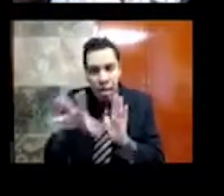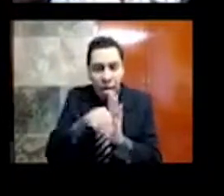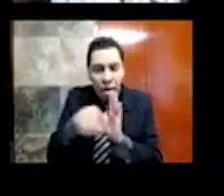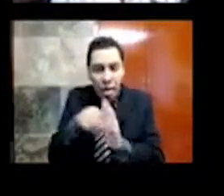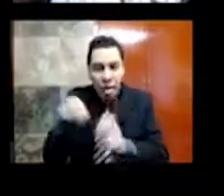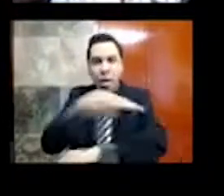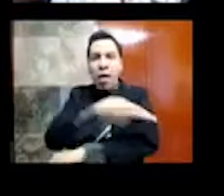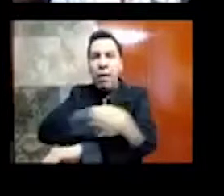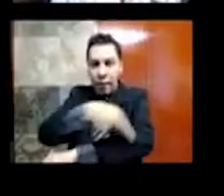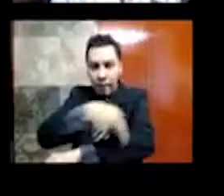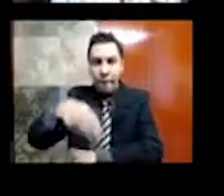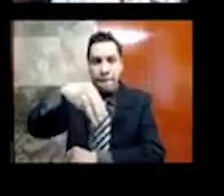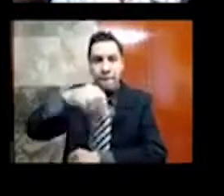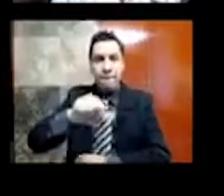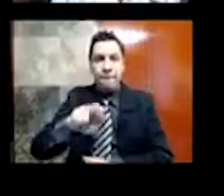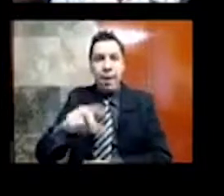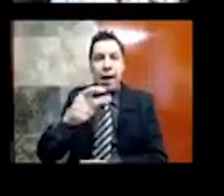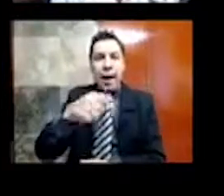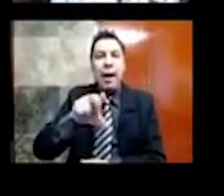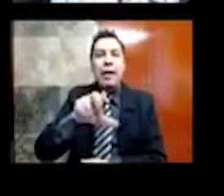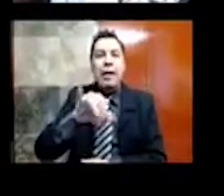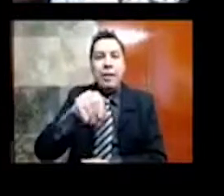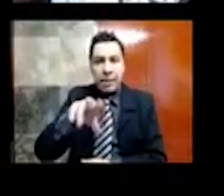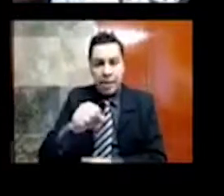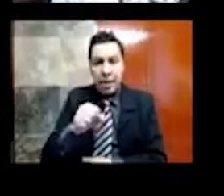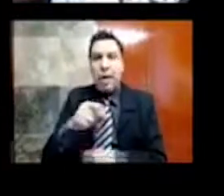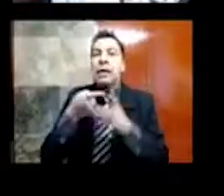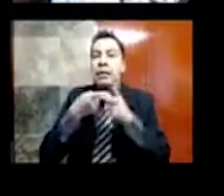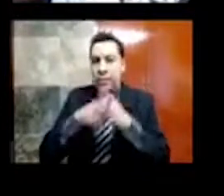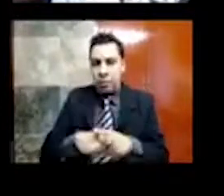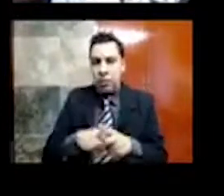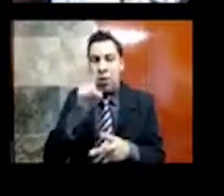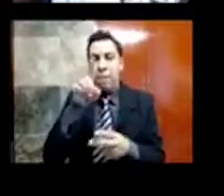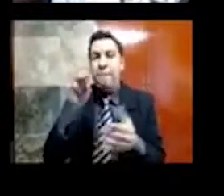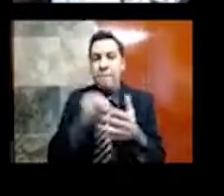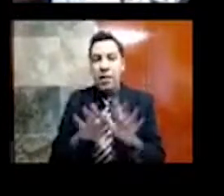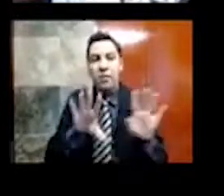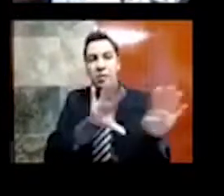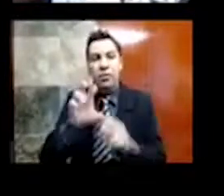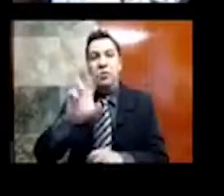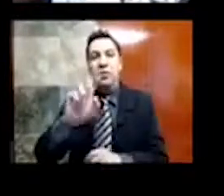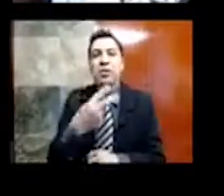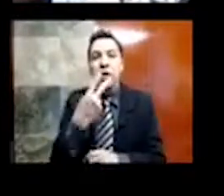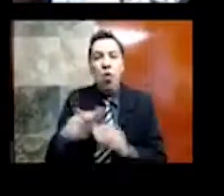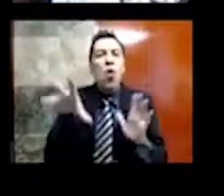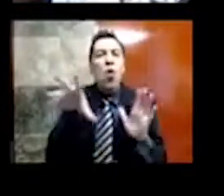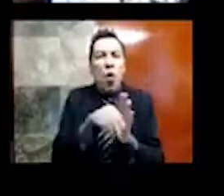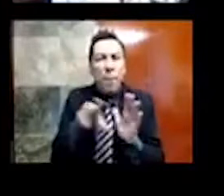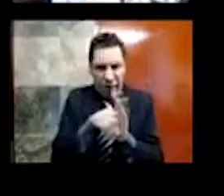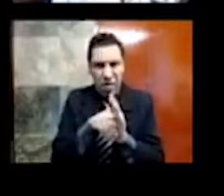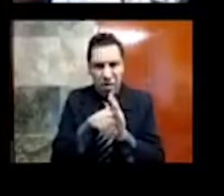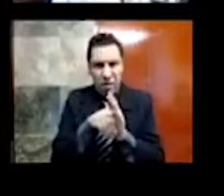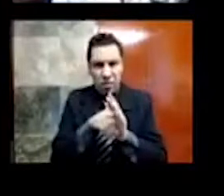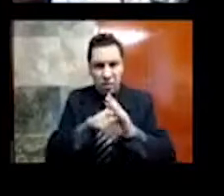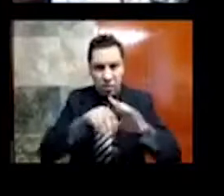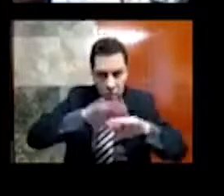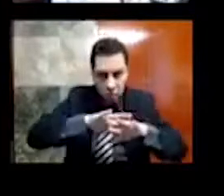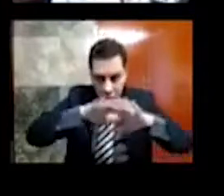Marquina empezó en 1932 a hacer una serie de túneles. Empezó por uno